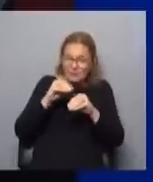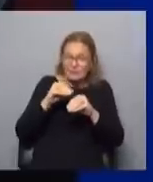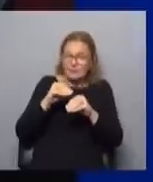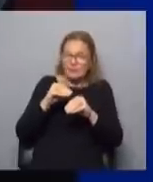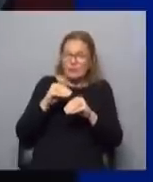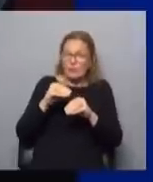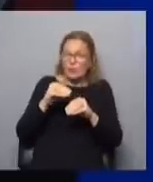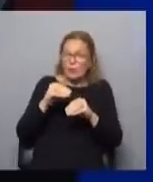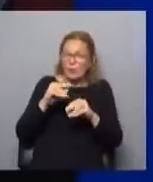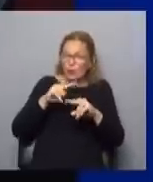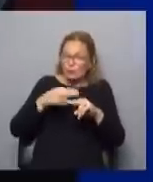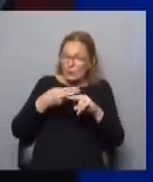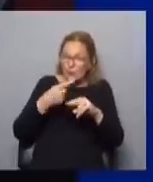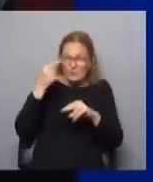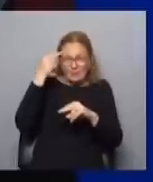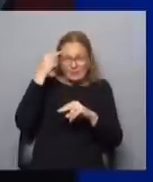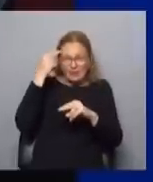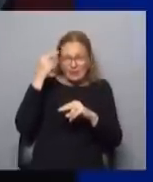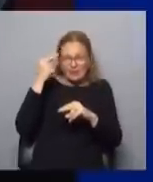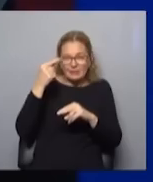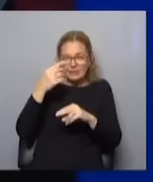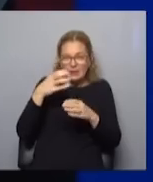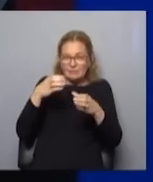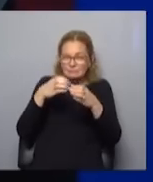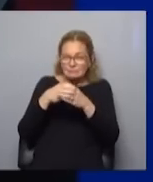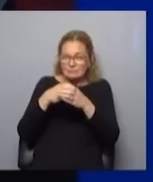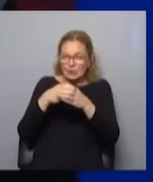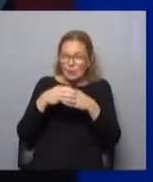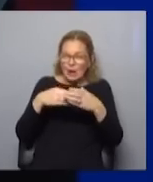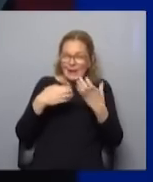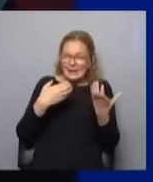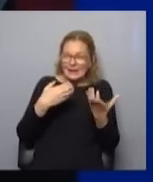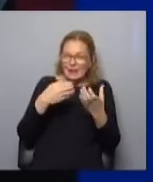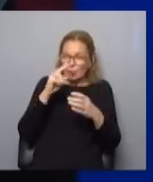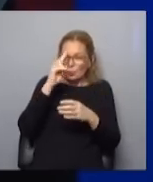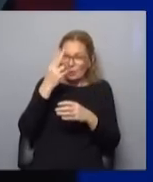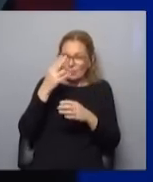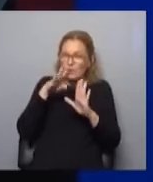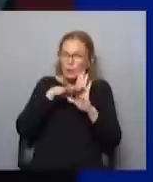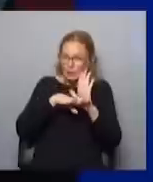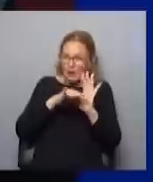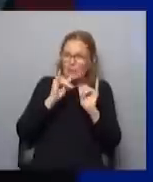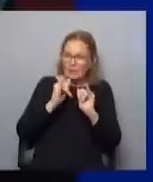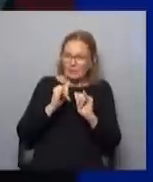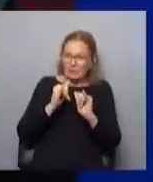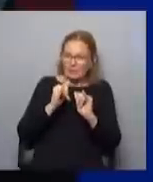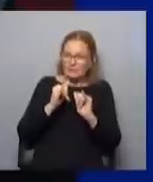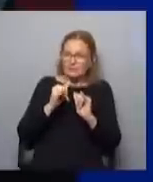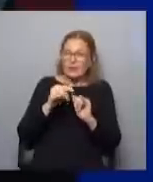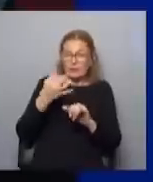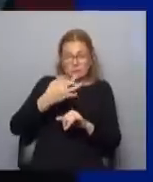o construir de nuevo la esperanza que la izquierda en uruguay la esperanza implica así programa es cierto implica